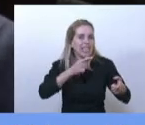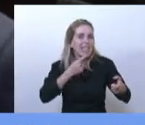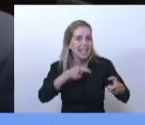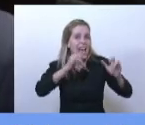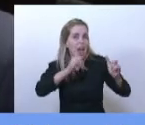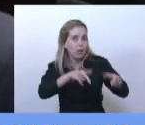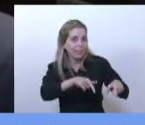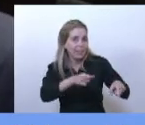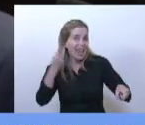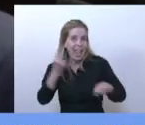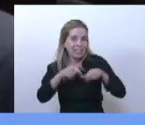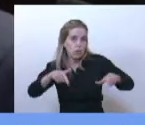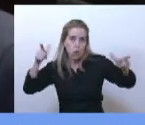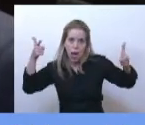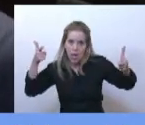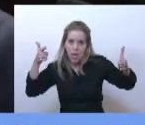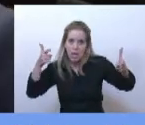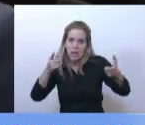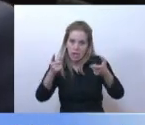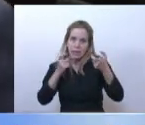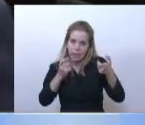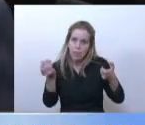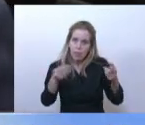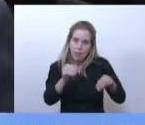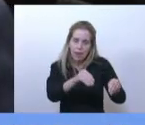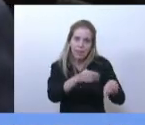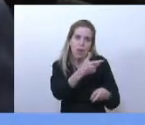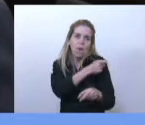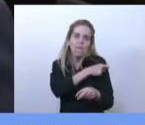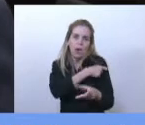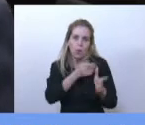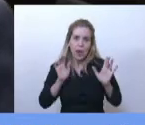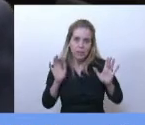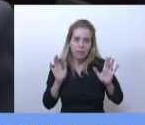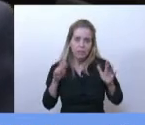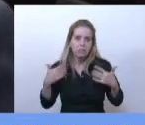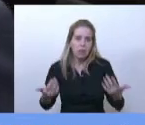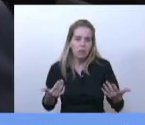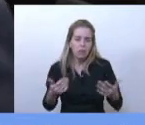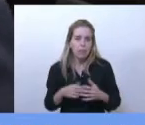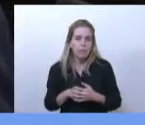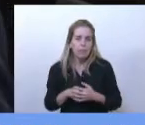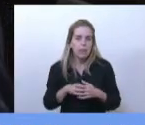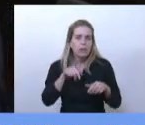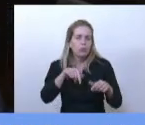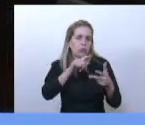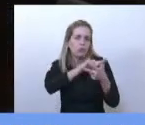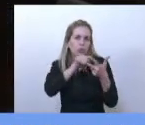tenemos y decía que frente a estas medidas